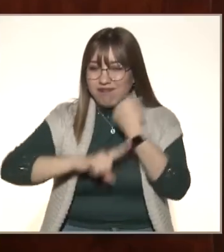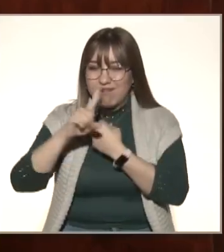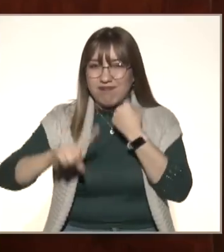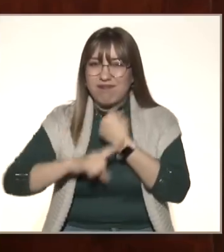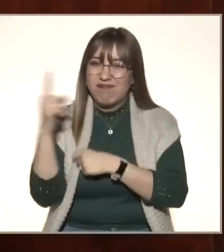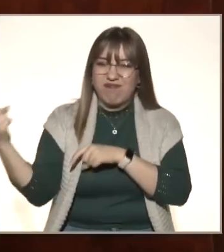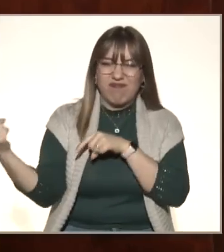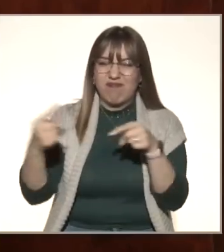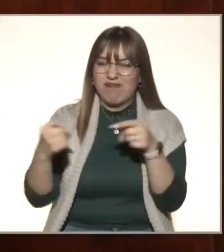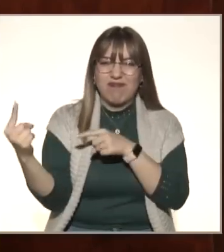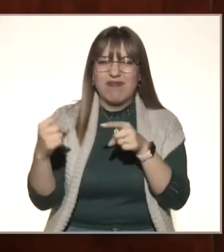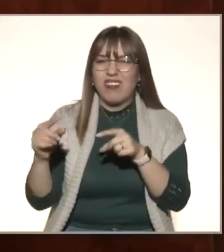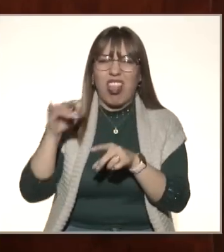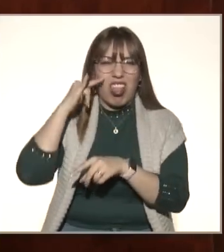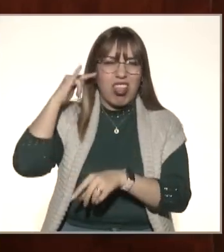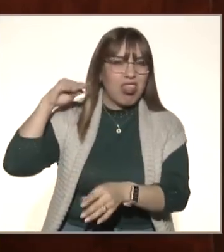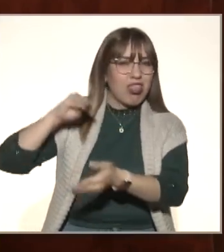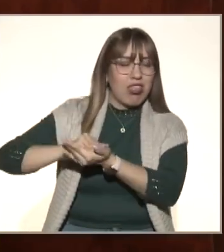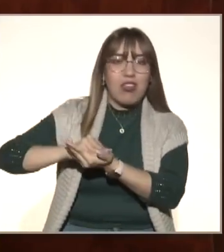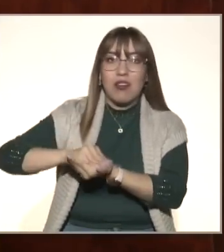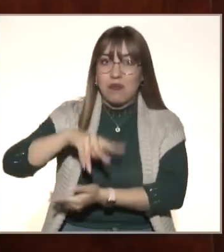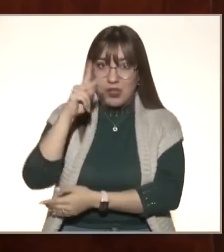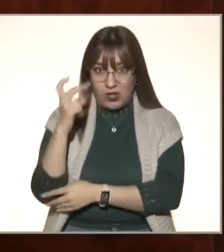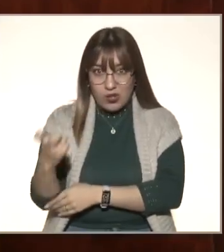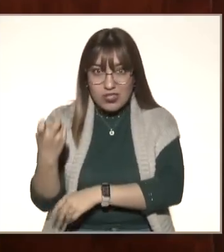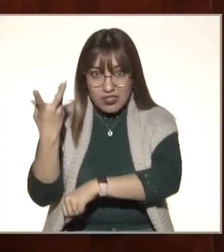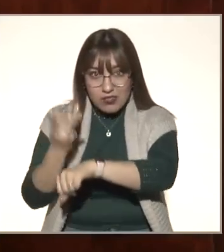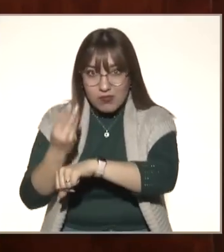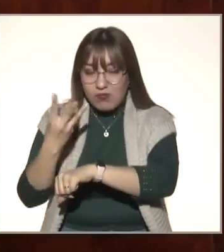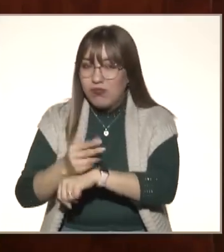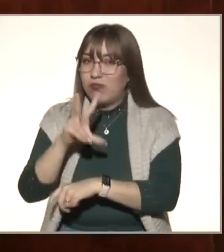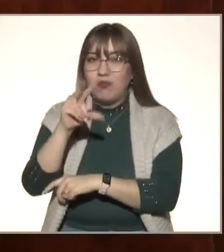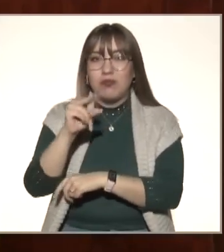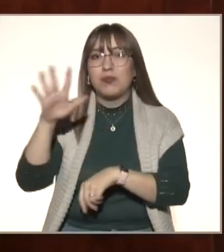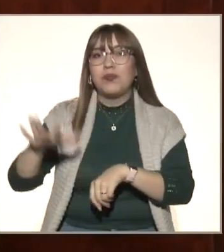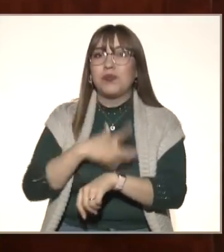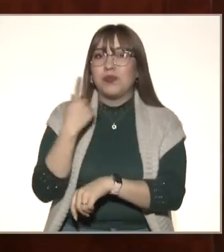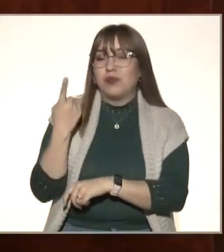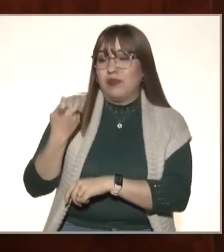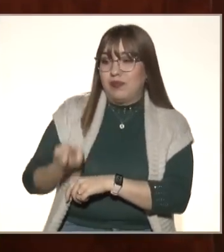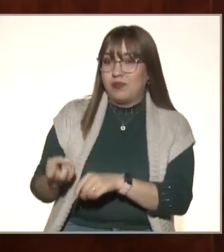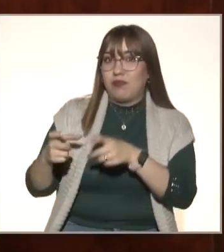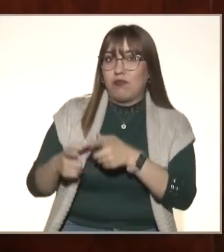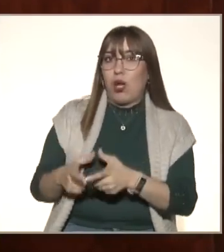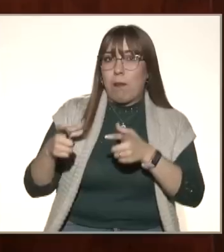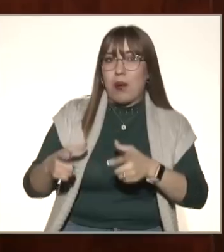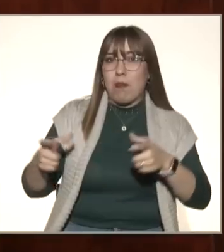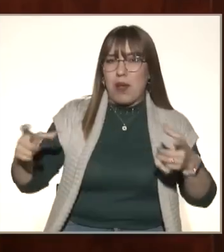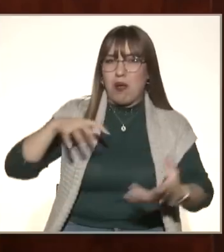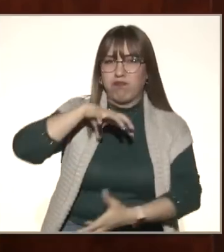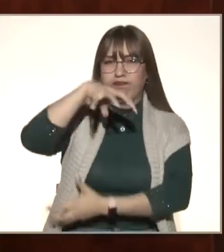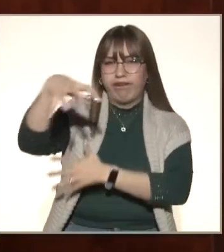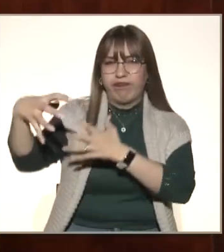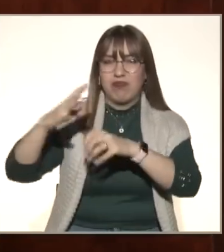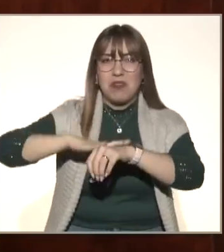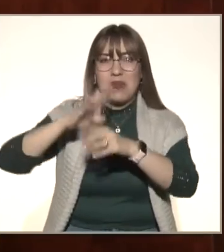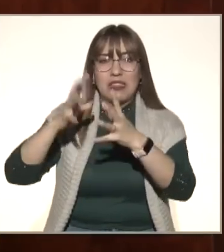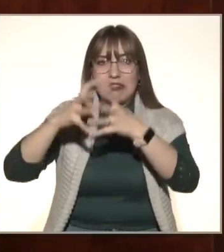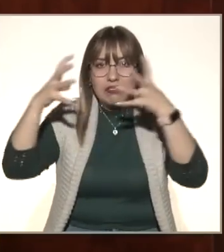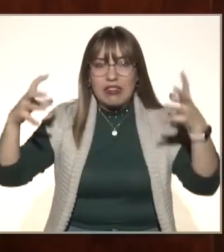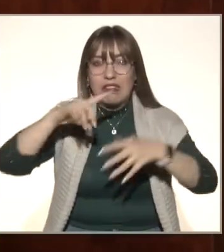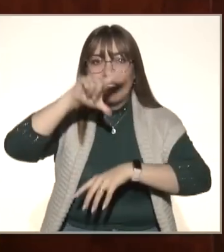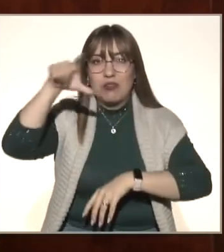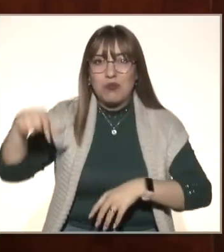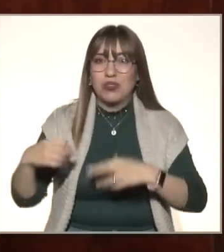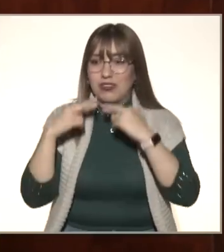o simplemente esconderlos, pero esa no es la solución porque va creciendo y es como una bola de nieve hasta que tal vez en la reunión pues sale